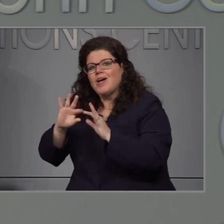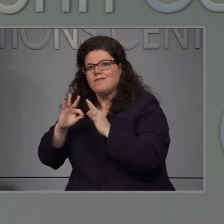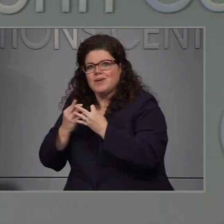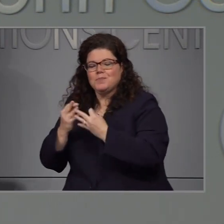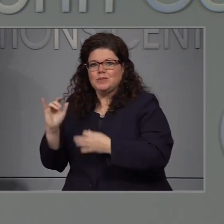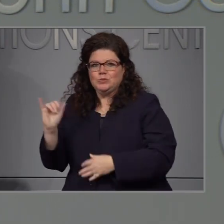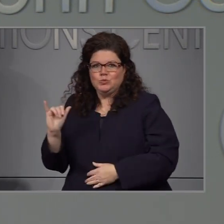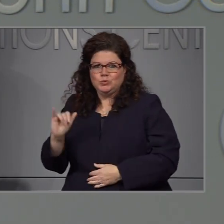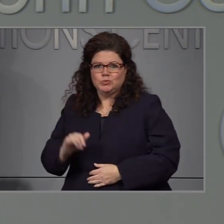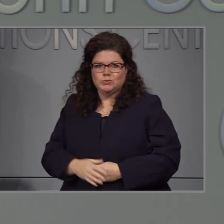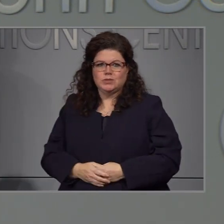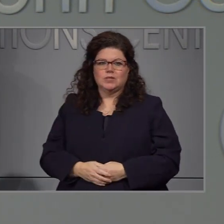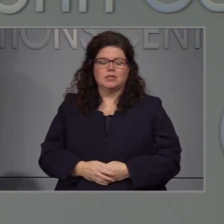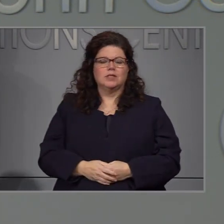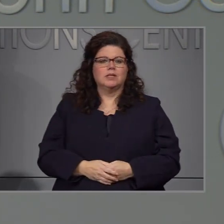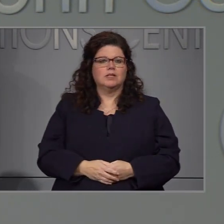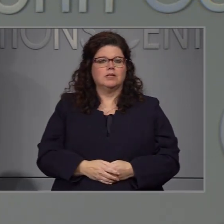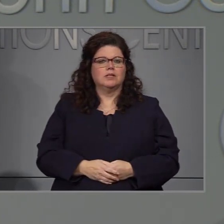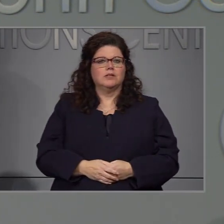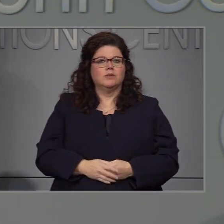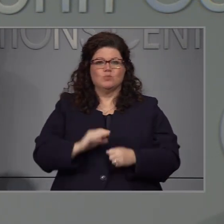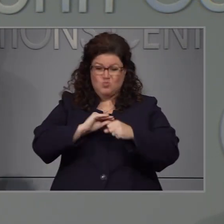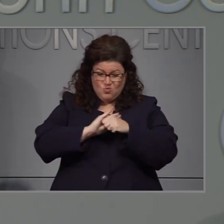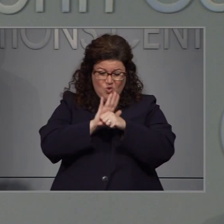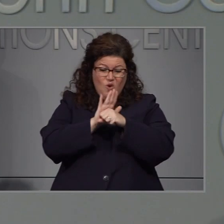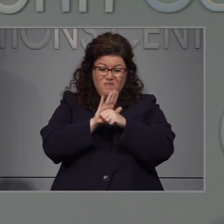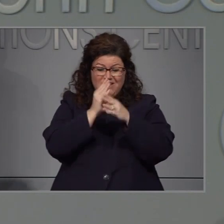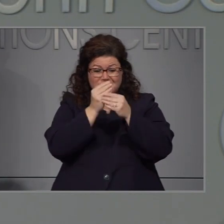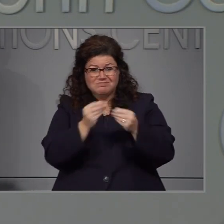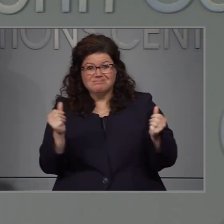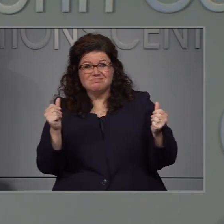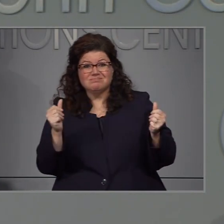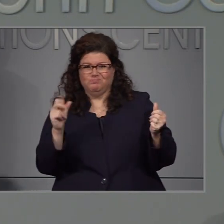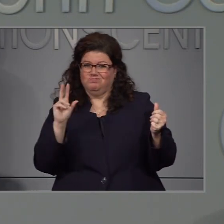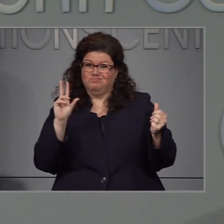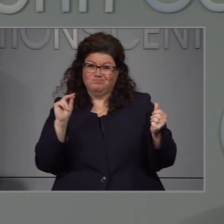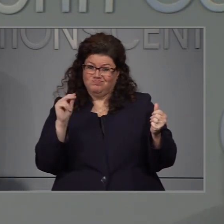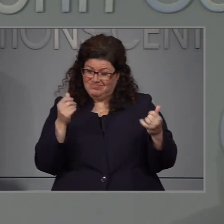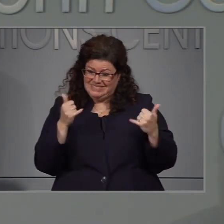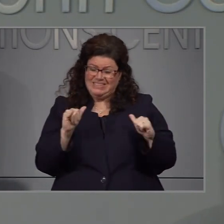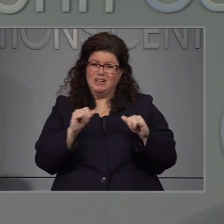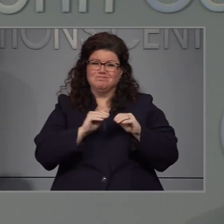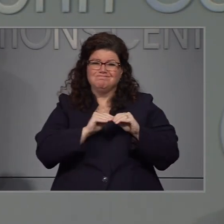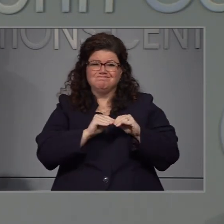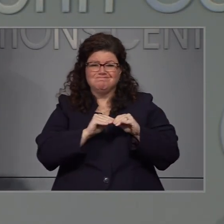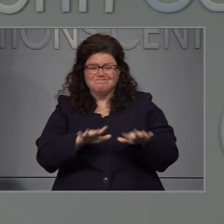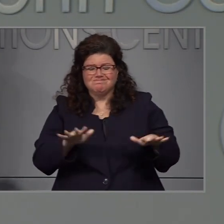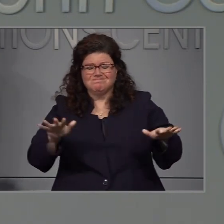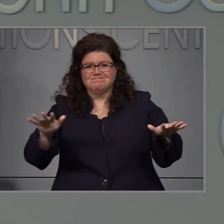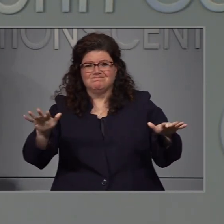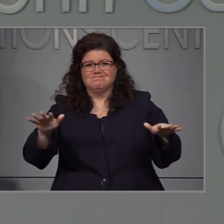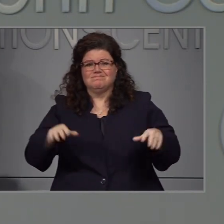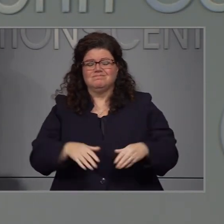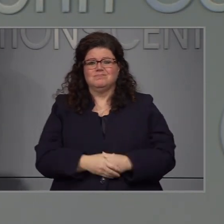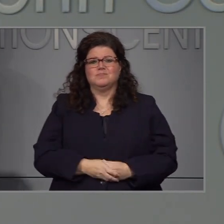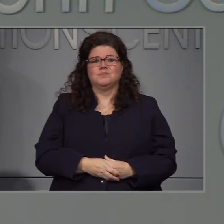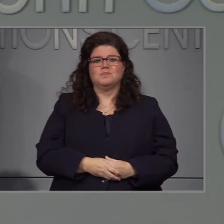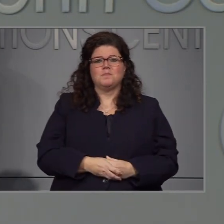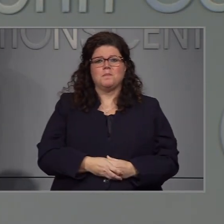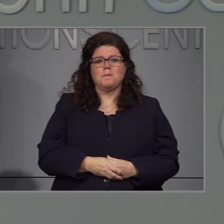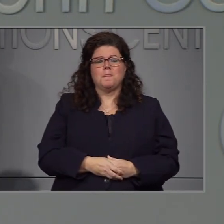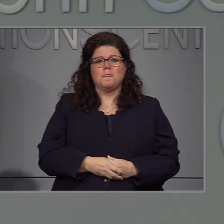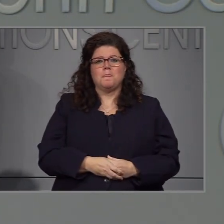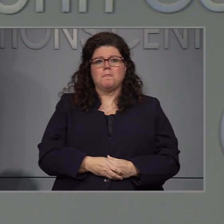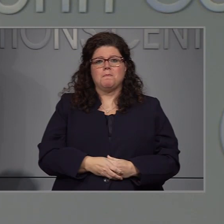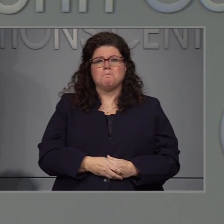enfermeras. El virus de COVID-19 sigue estando aquí y muy activo. Como muchos